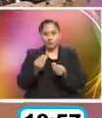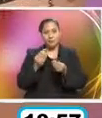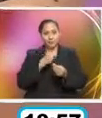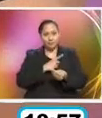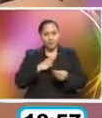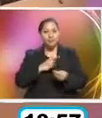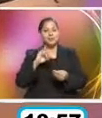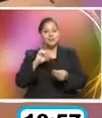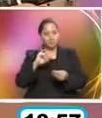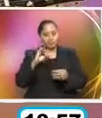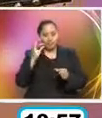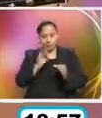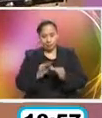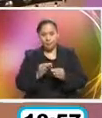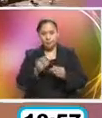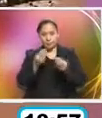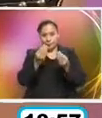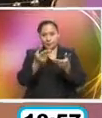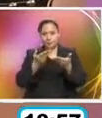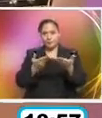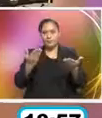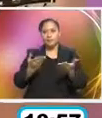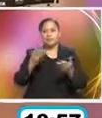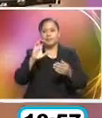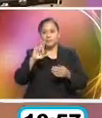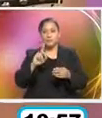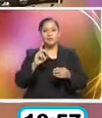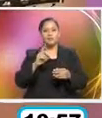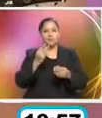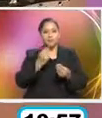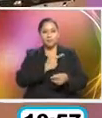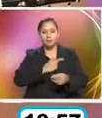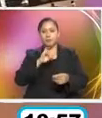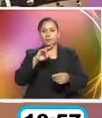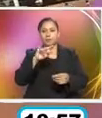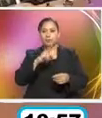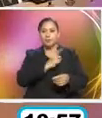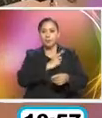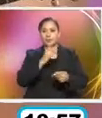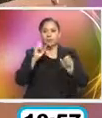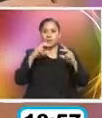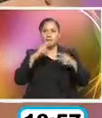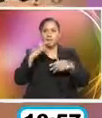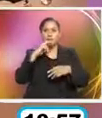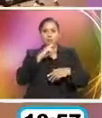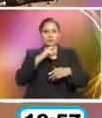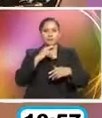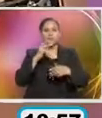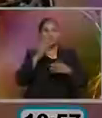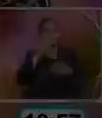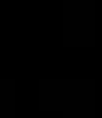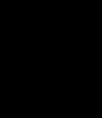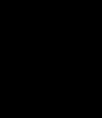adelantadita también. En cuanto esté, les traigo la presentación del disco con muchísimo gusto. Gracias, Juan Solo. Te vemos muy pronto. Muchísimas gracias, muchos besos, bonito lunes.